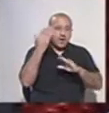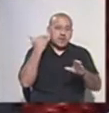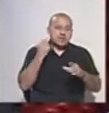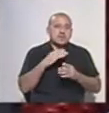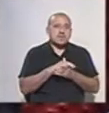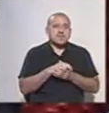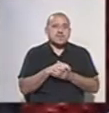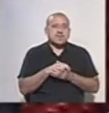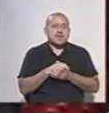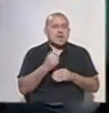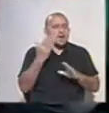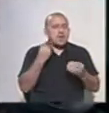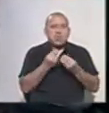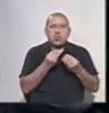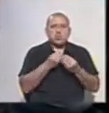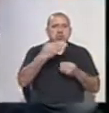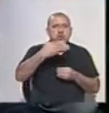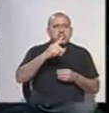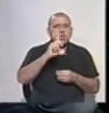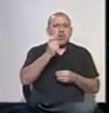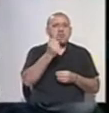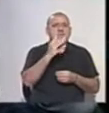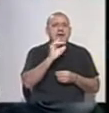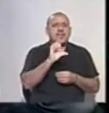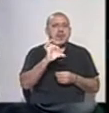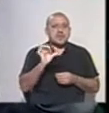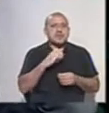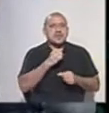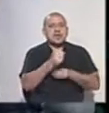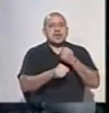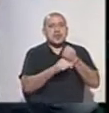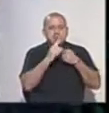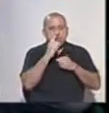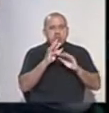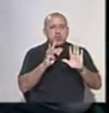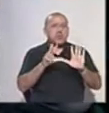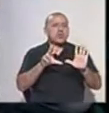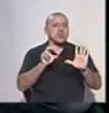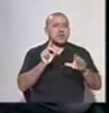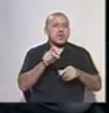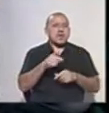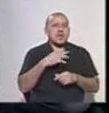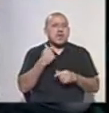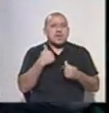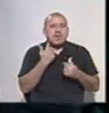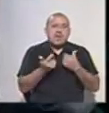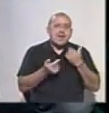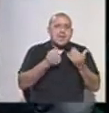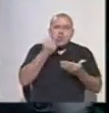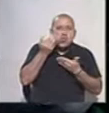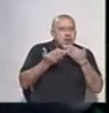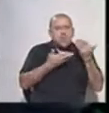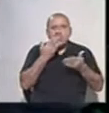Antes. Fue Blades a morir. Antes de Caetano también. Sí. En los 80. Y la adolescencia y la juventud para mí fue murga, murga, murga hasta murga, morir. Claro.